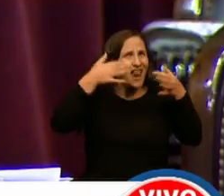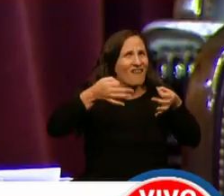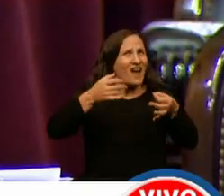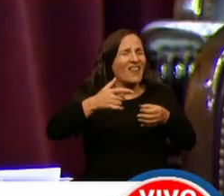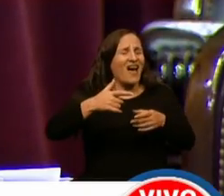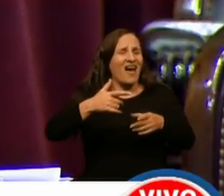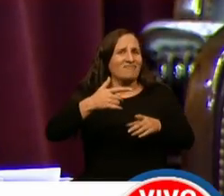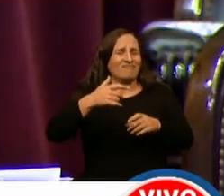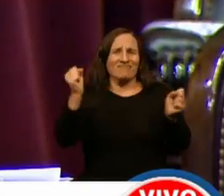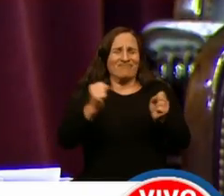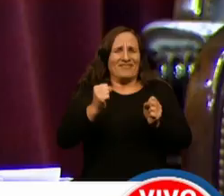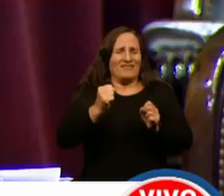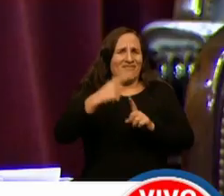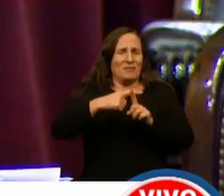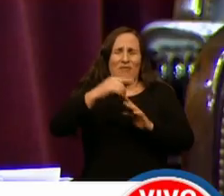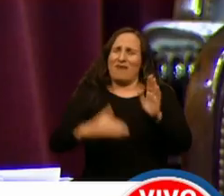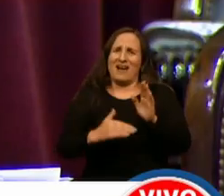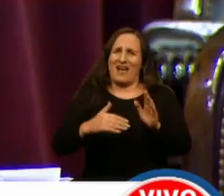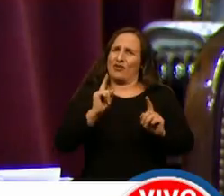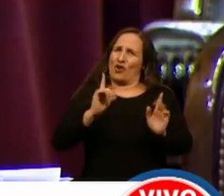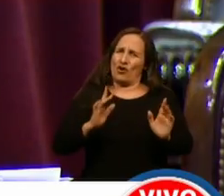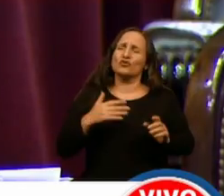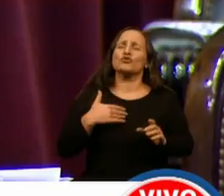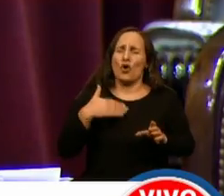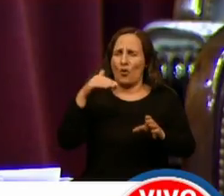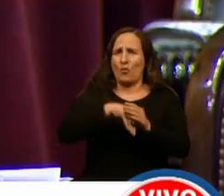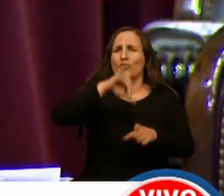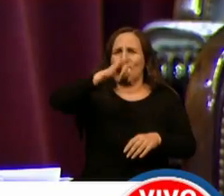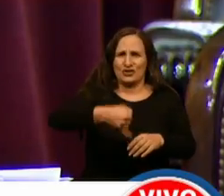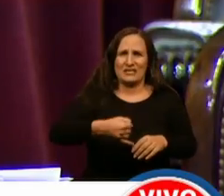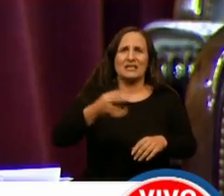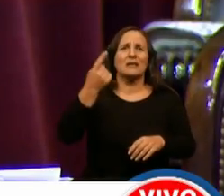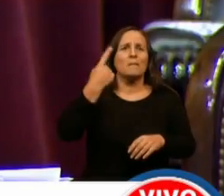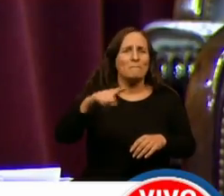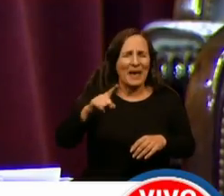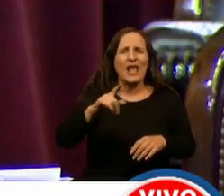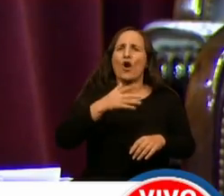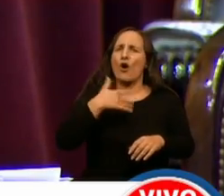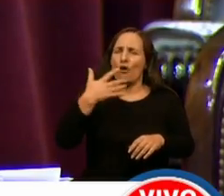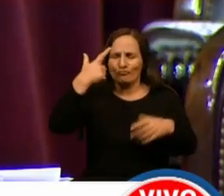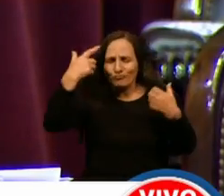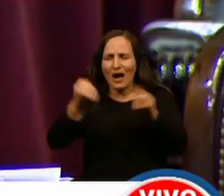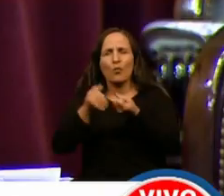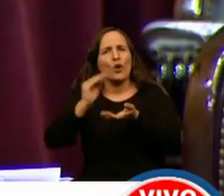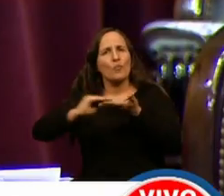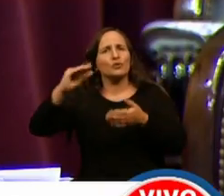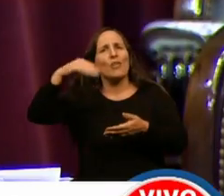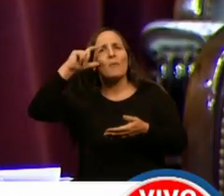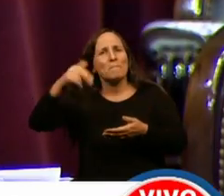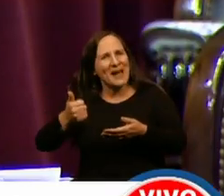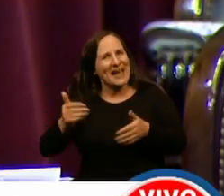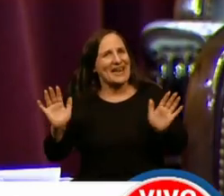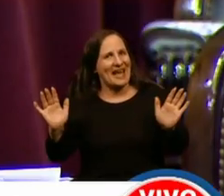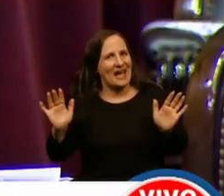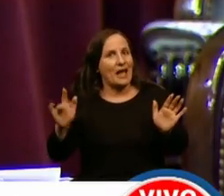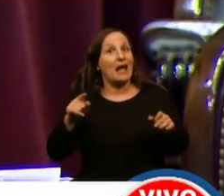se sufren tales casitas bajas temperaturas voy a acompañar el proyecto pero comparto lo dicho por el diputado mena no sé a